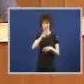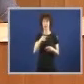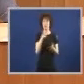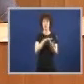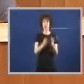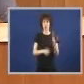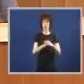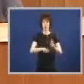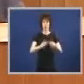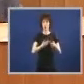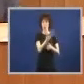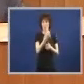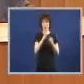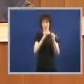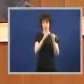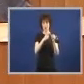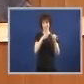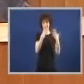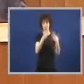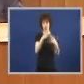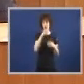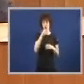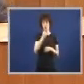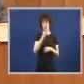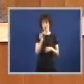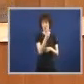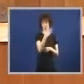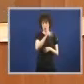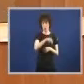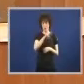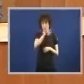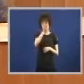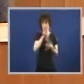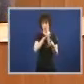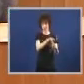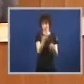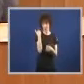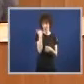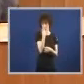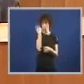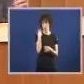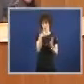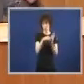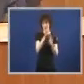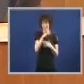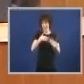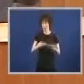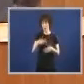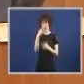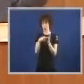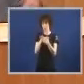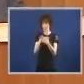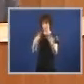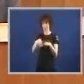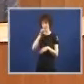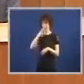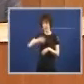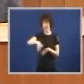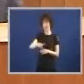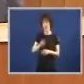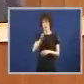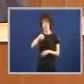438 millóns de euros, equivalente a un 5,2% en relación ao 2015, e agora, en 2017, cunha previsión dun incremento maior do PIB